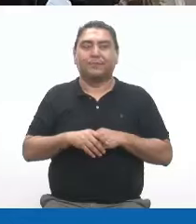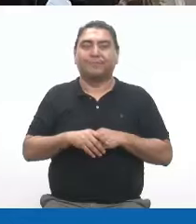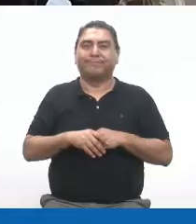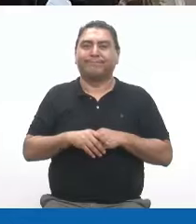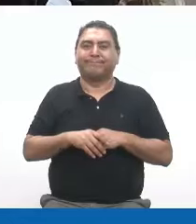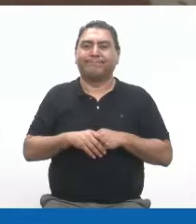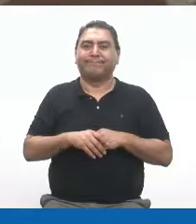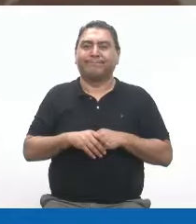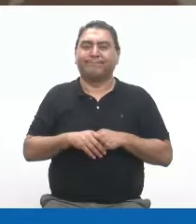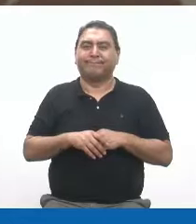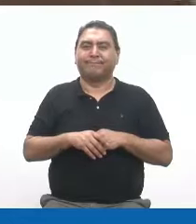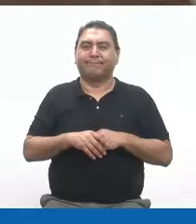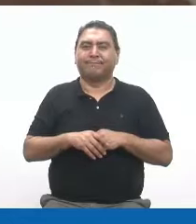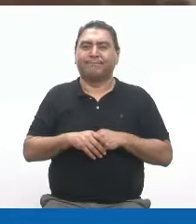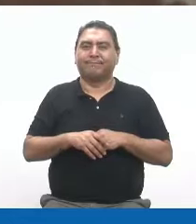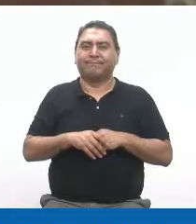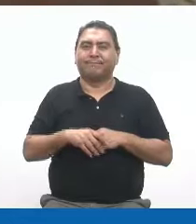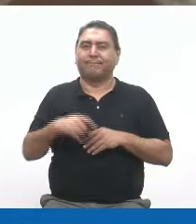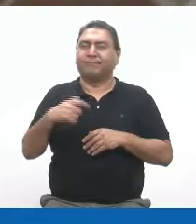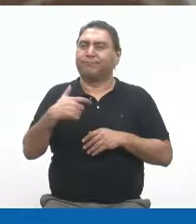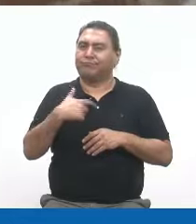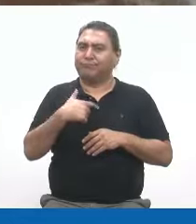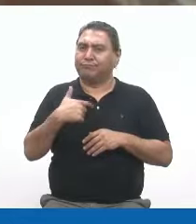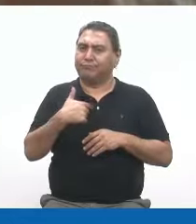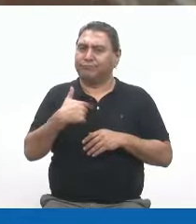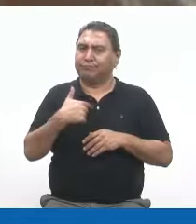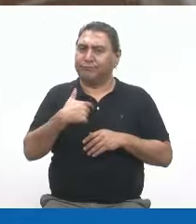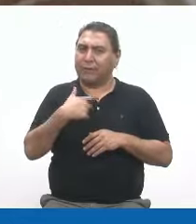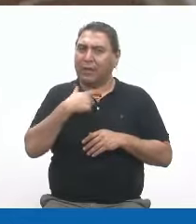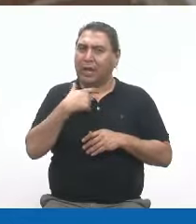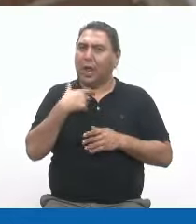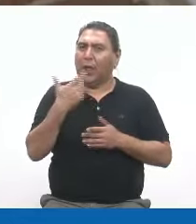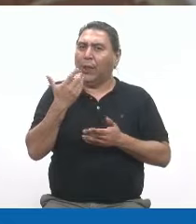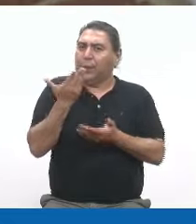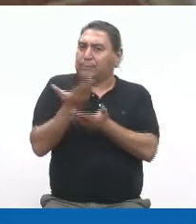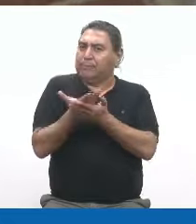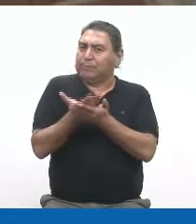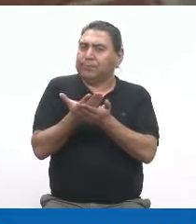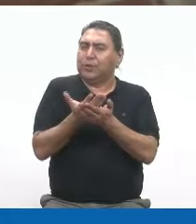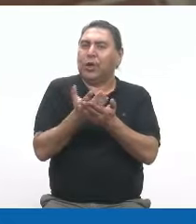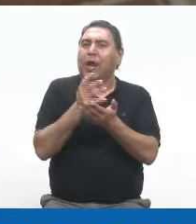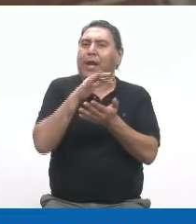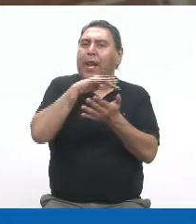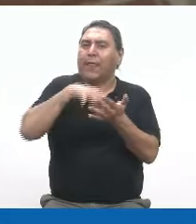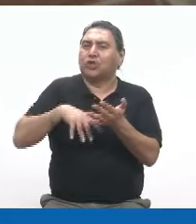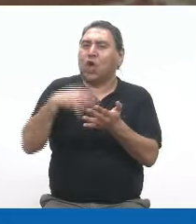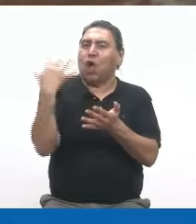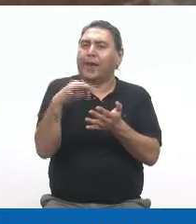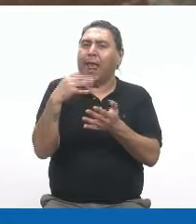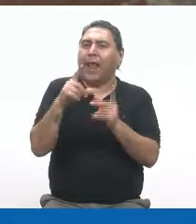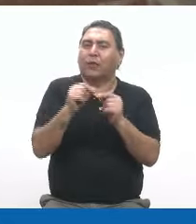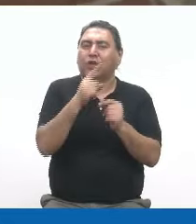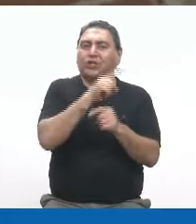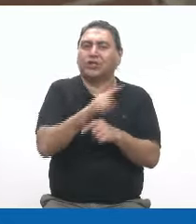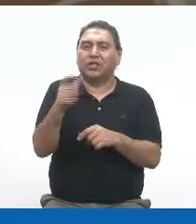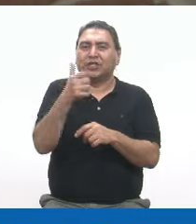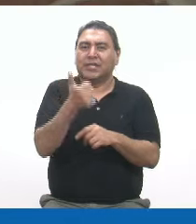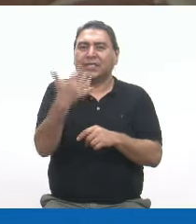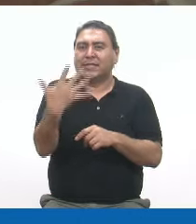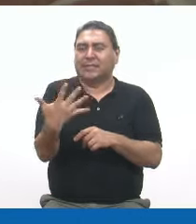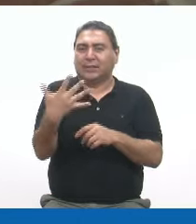quiere pedir, propongo la redacción original del artículo